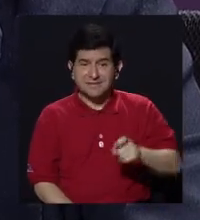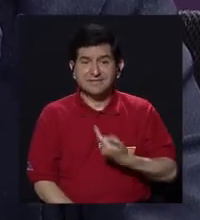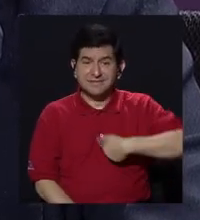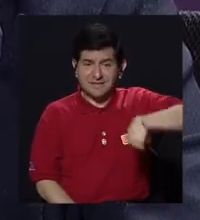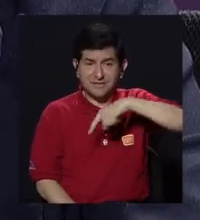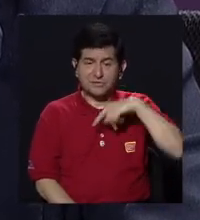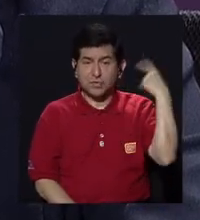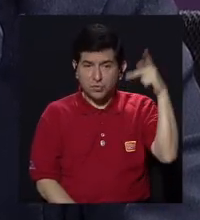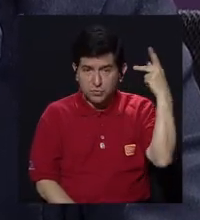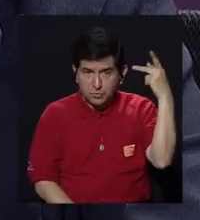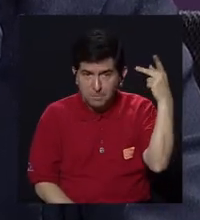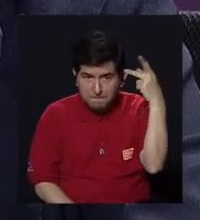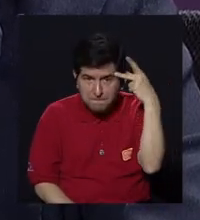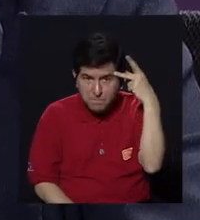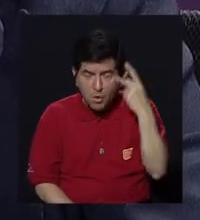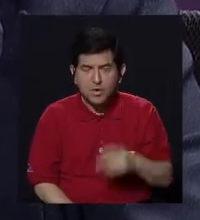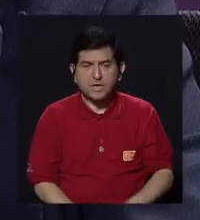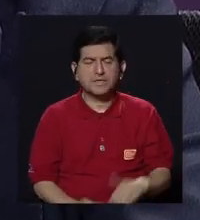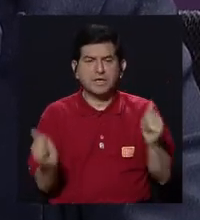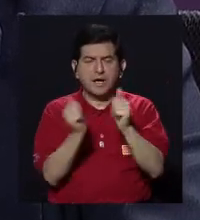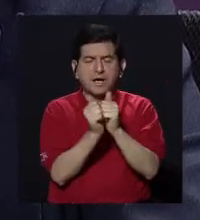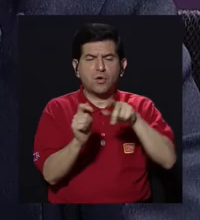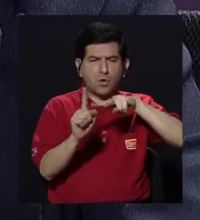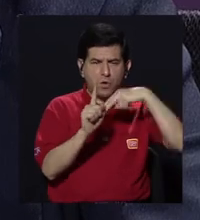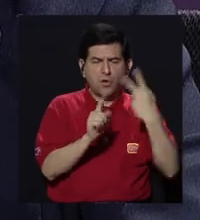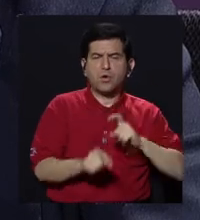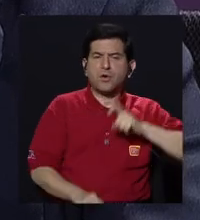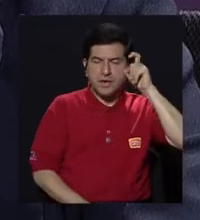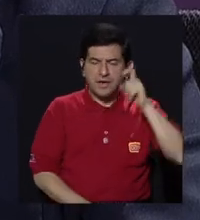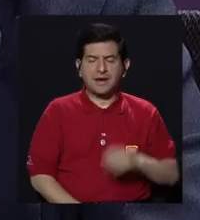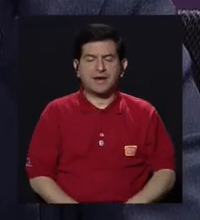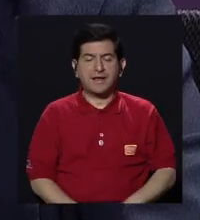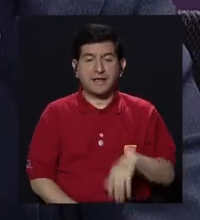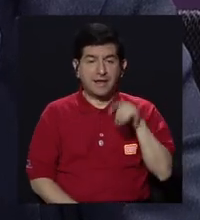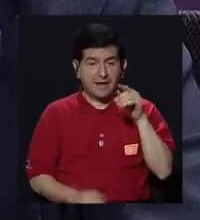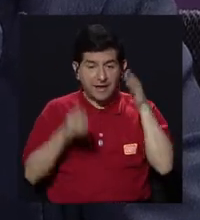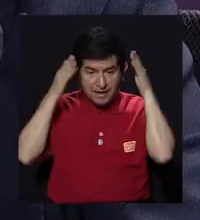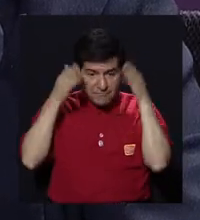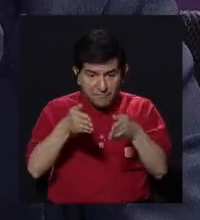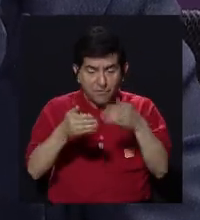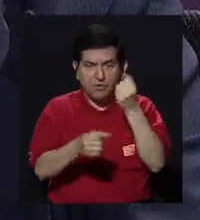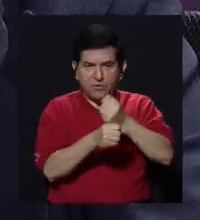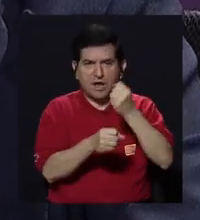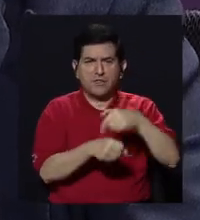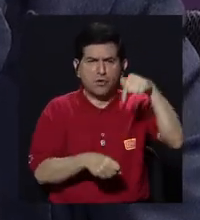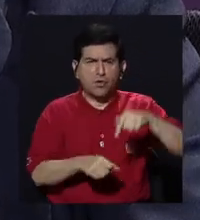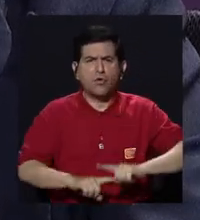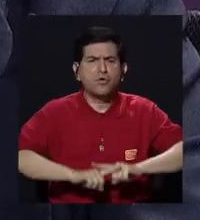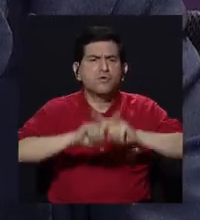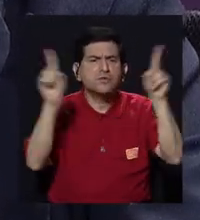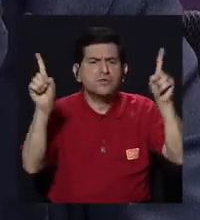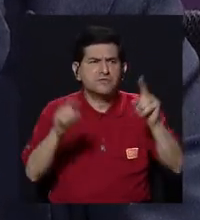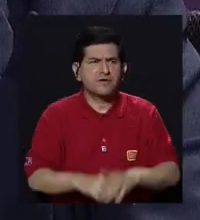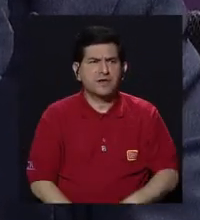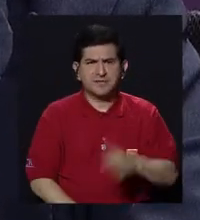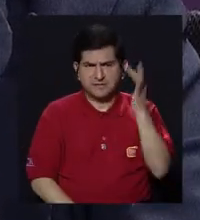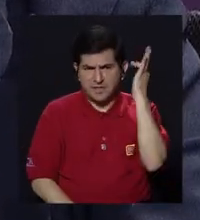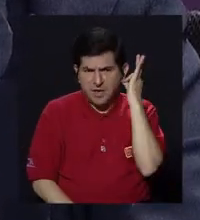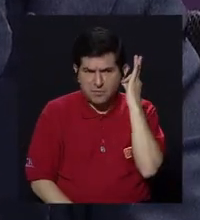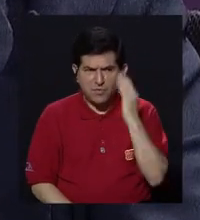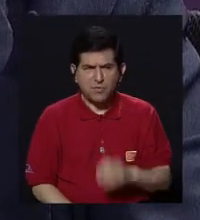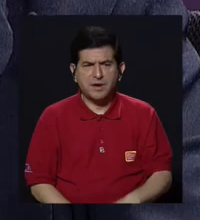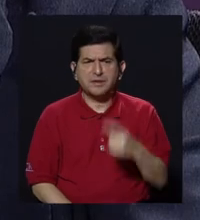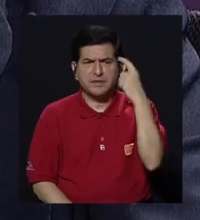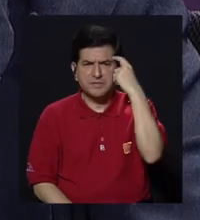ocupamos una política con perspectiva de género en el empleo. Las brechas que hoy se dan hacia las